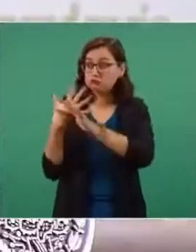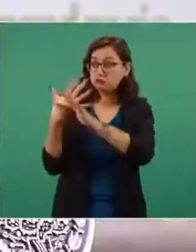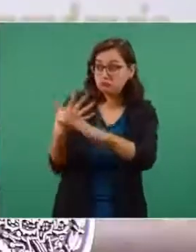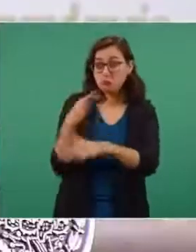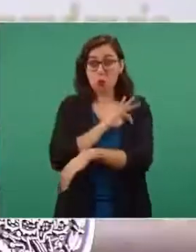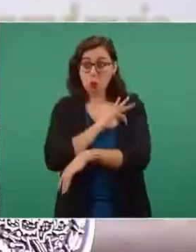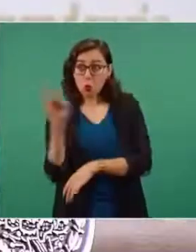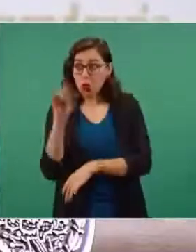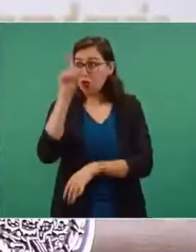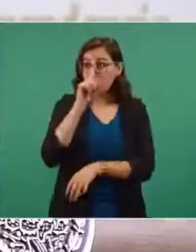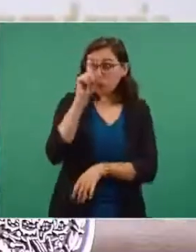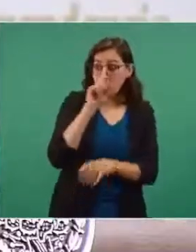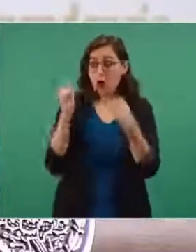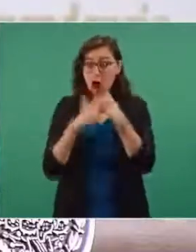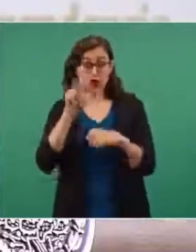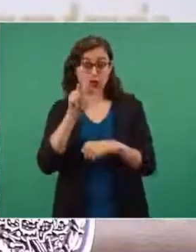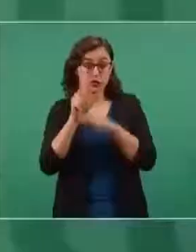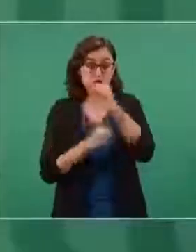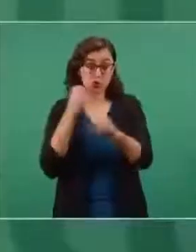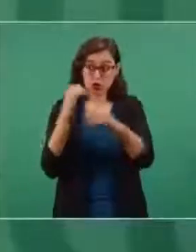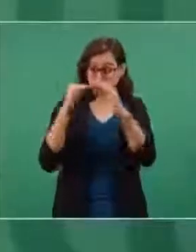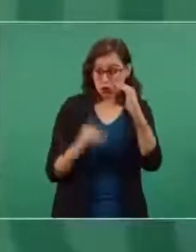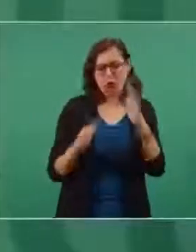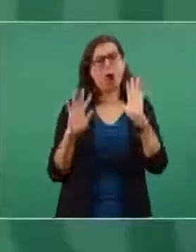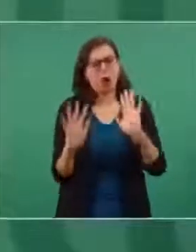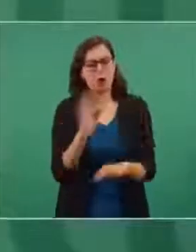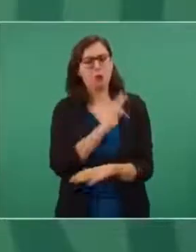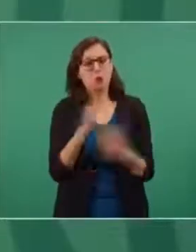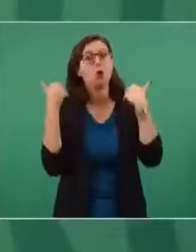en las decisiones de la Organización Mundial de la Salud, una recomendación en ese sentido, se acata.